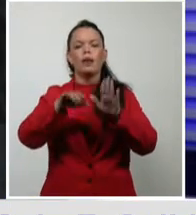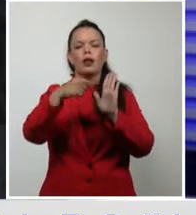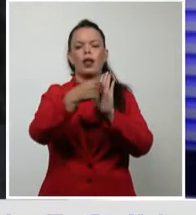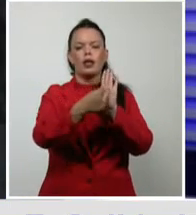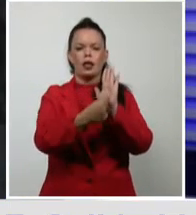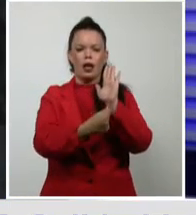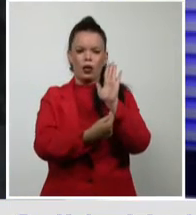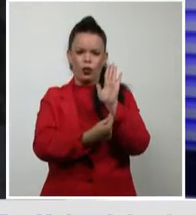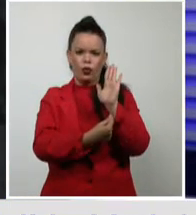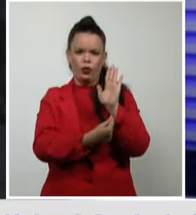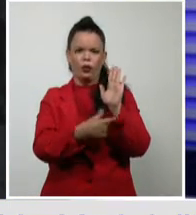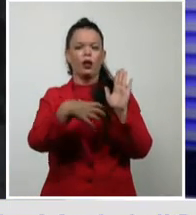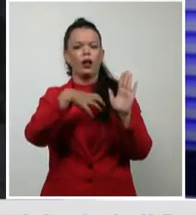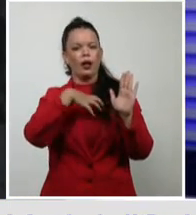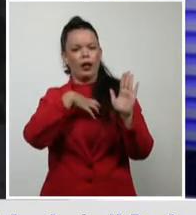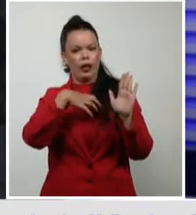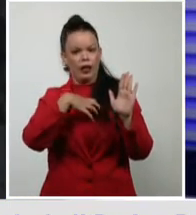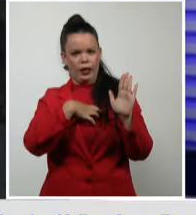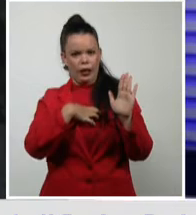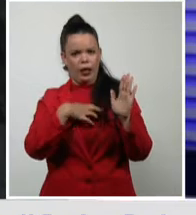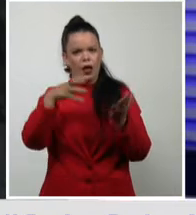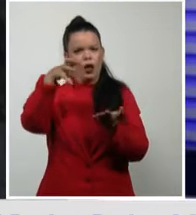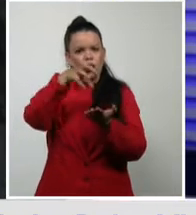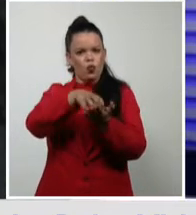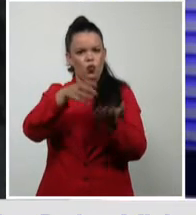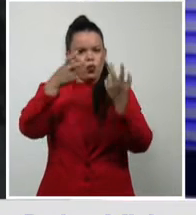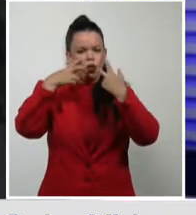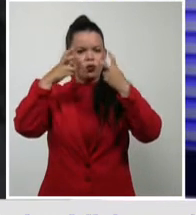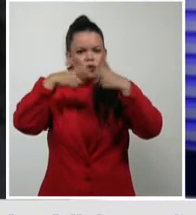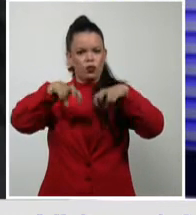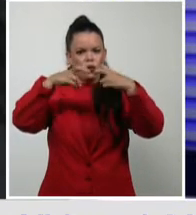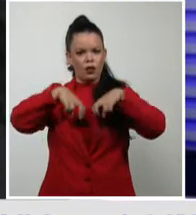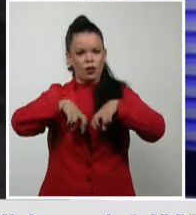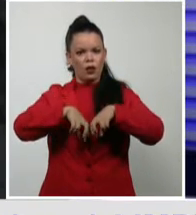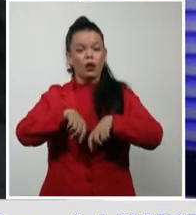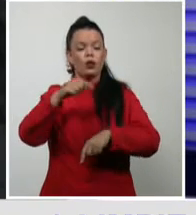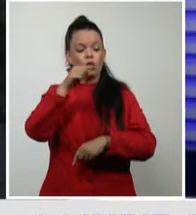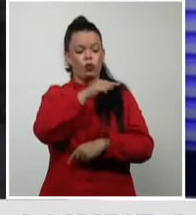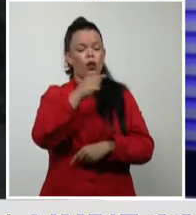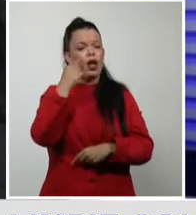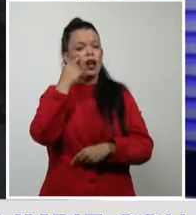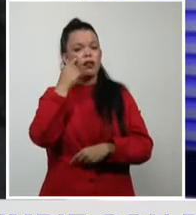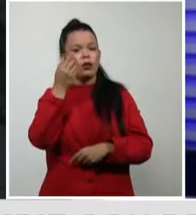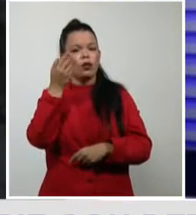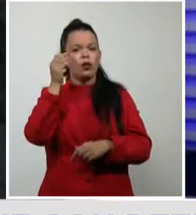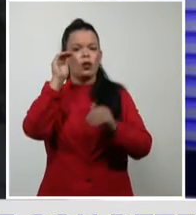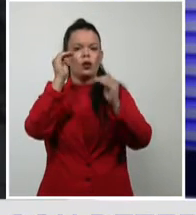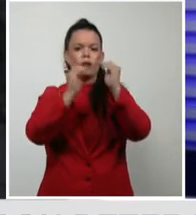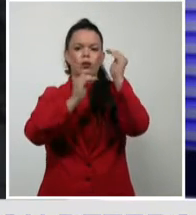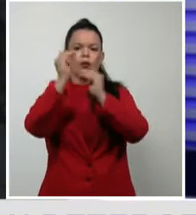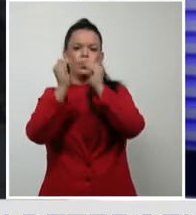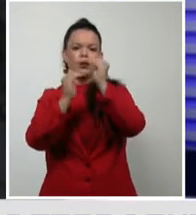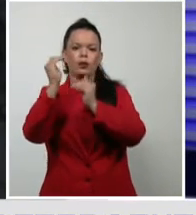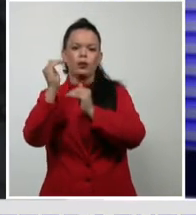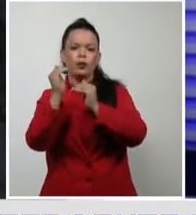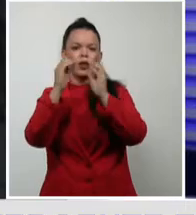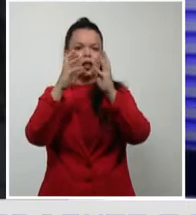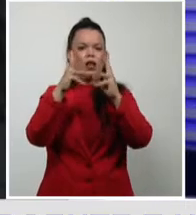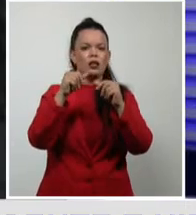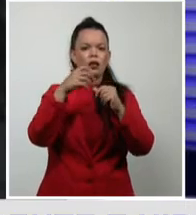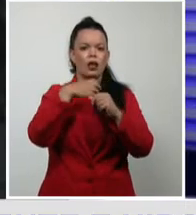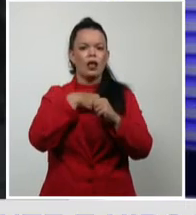parte de los observatorios. En este caso, las variables que usted ha podido apreciar, digamos, en el observatorio que tiene la Dirección de